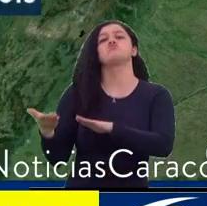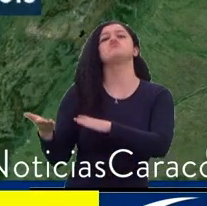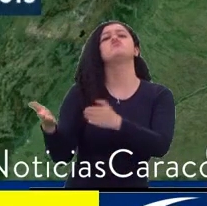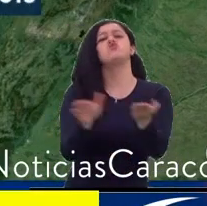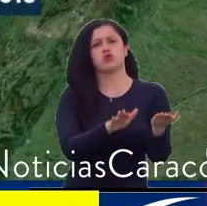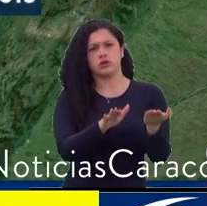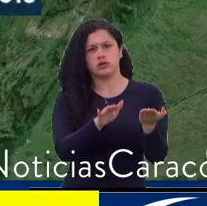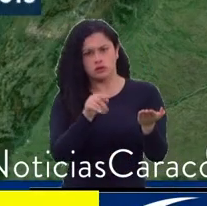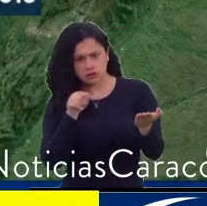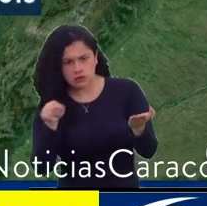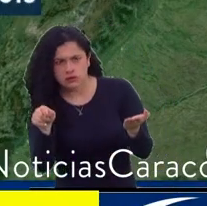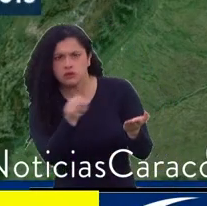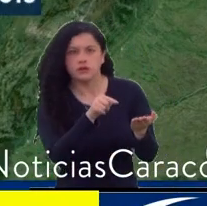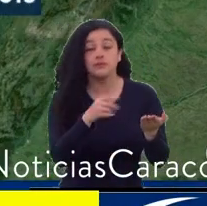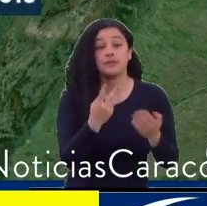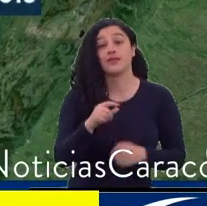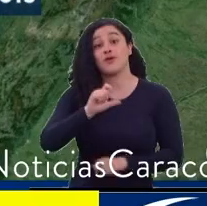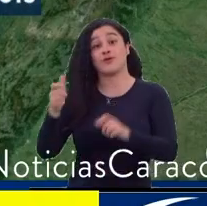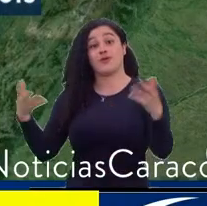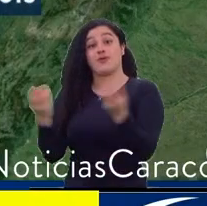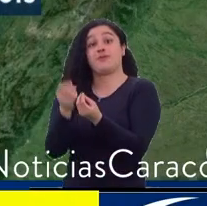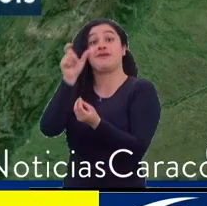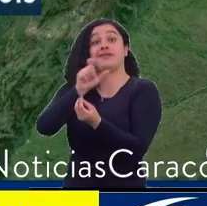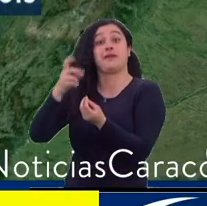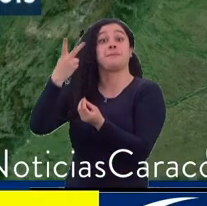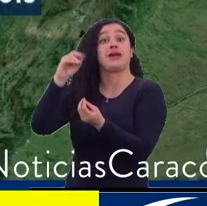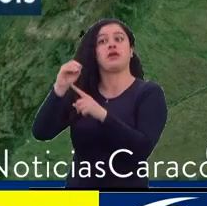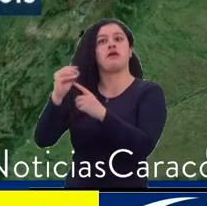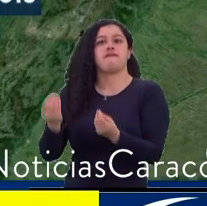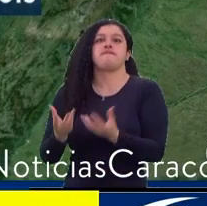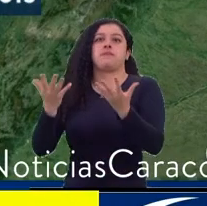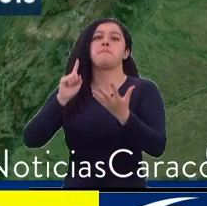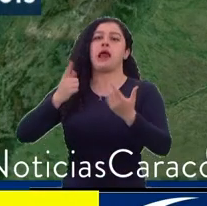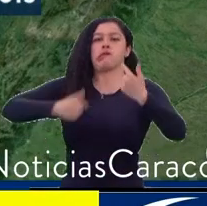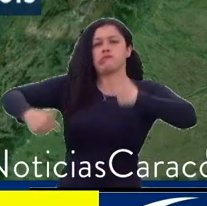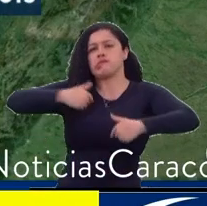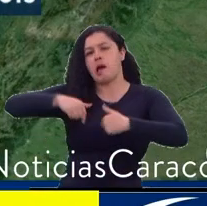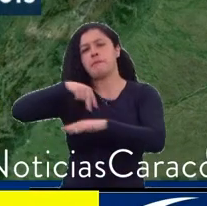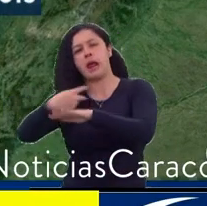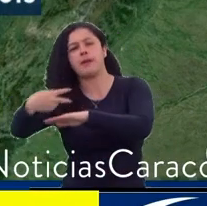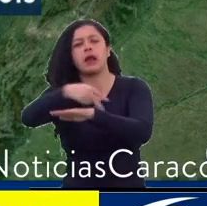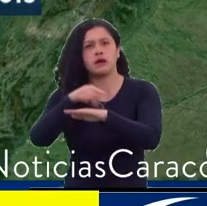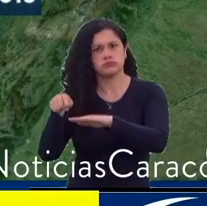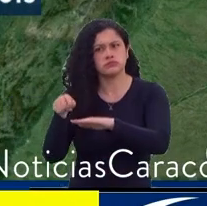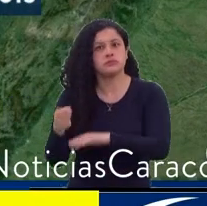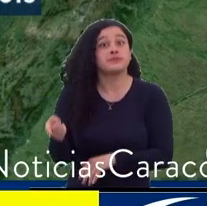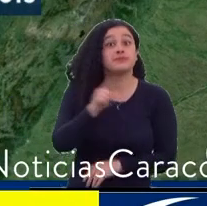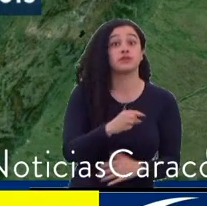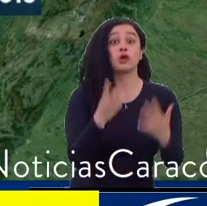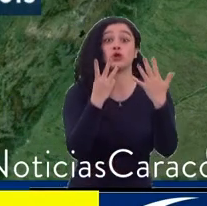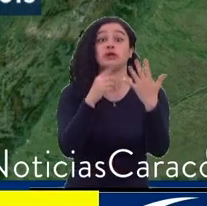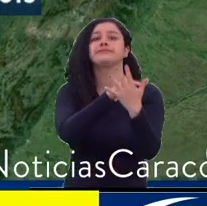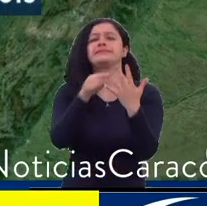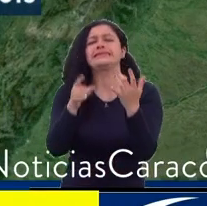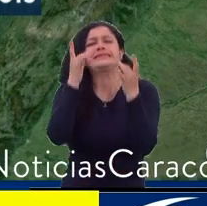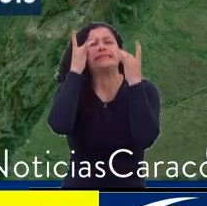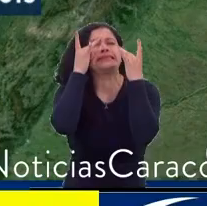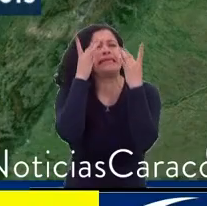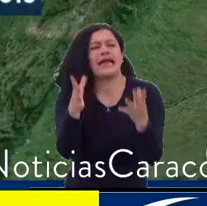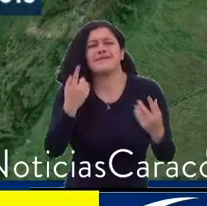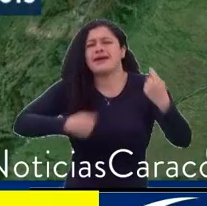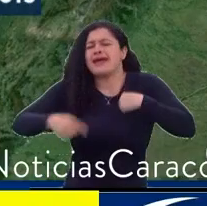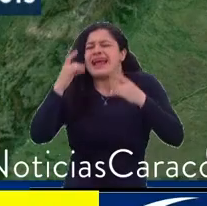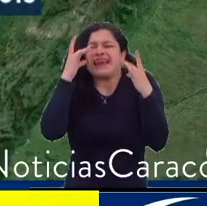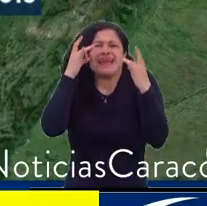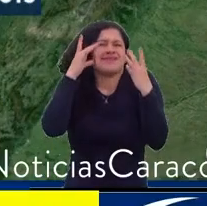que resultaron gravemente heridas, 8 de ellas con graves heridas, especialmente remitidas con urgencia a centros asistenciales del oriente del